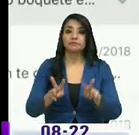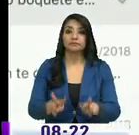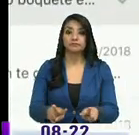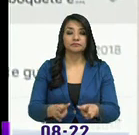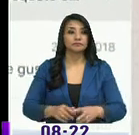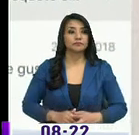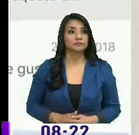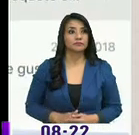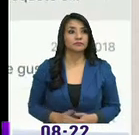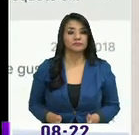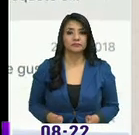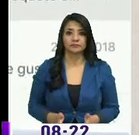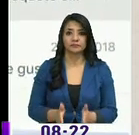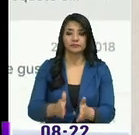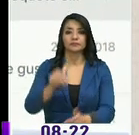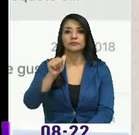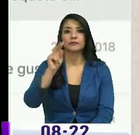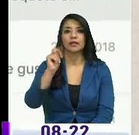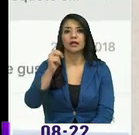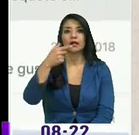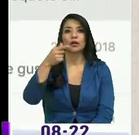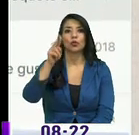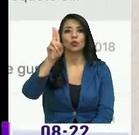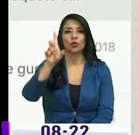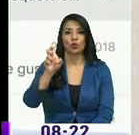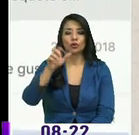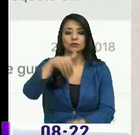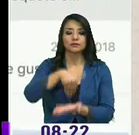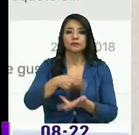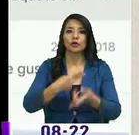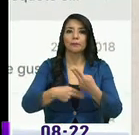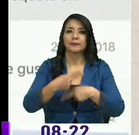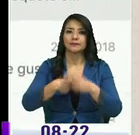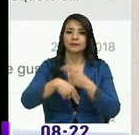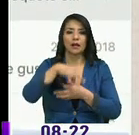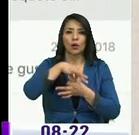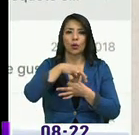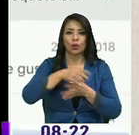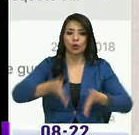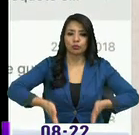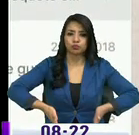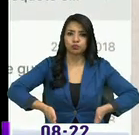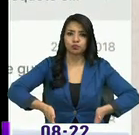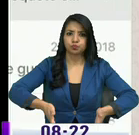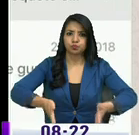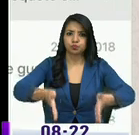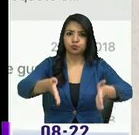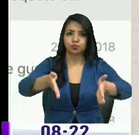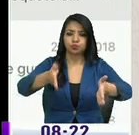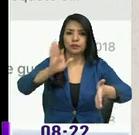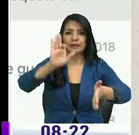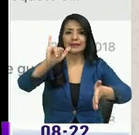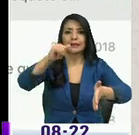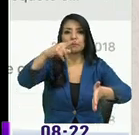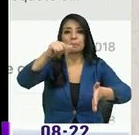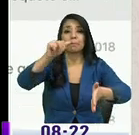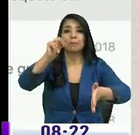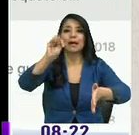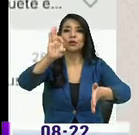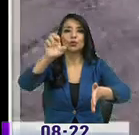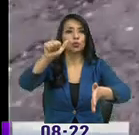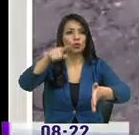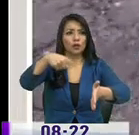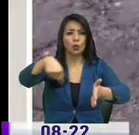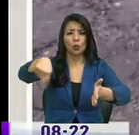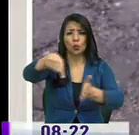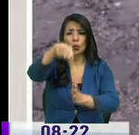es en la avenida Alonso de Angulo, detrás del Centro Comercial del Ahorro, en la vía principal que es la Joaquín Timantuña. Existe este